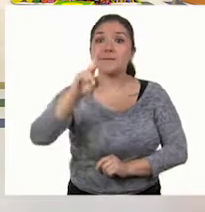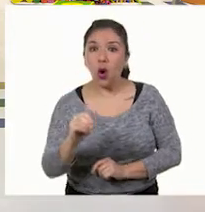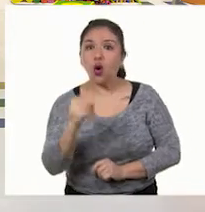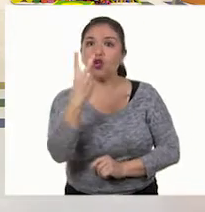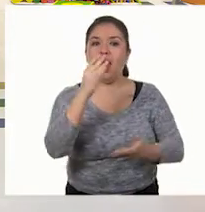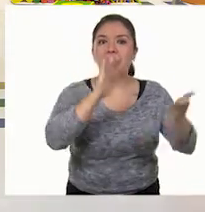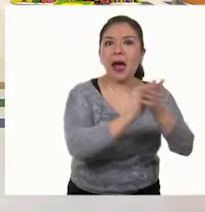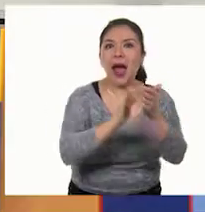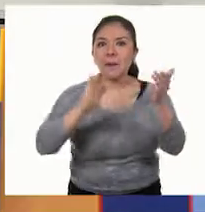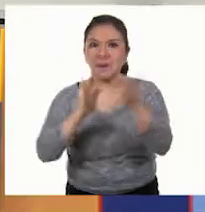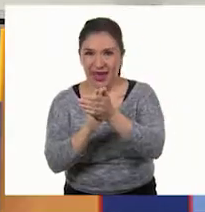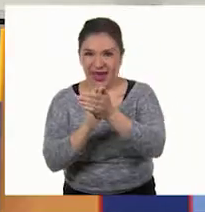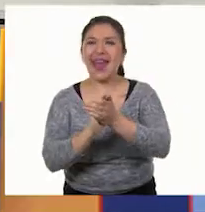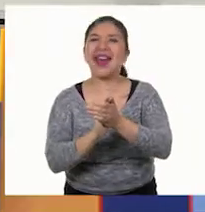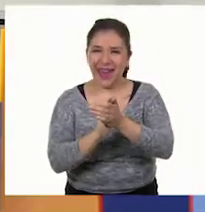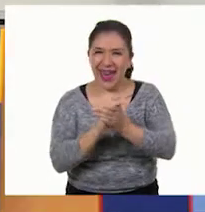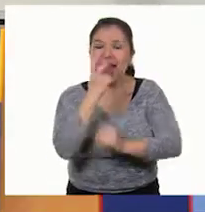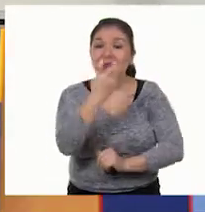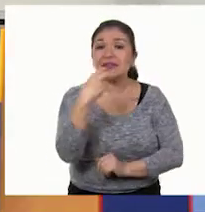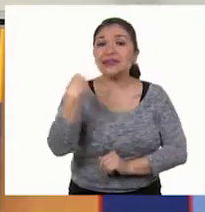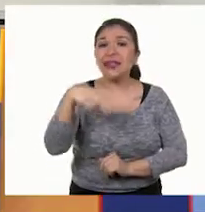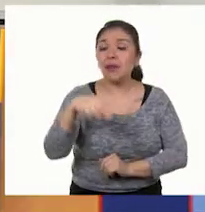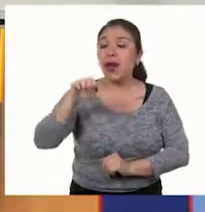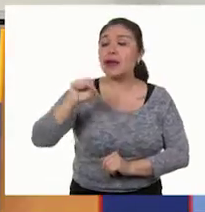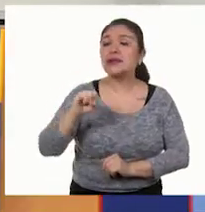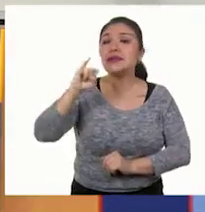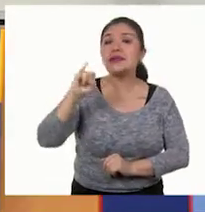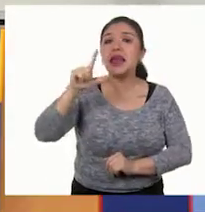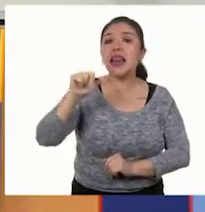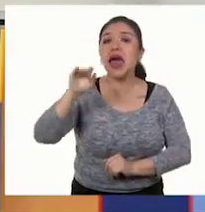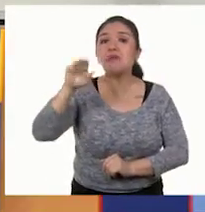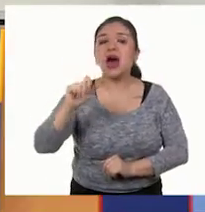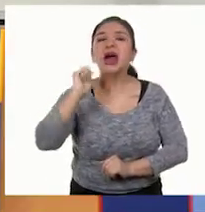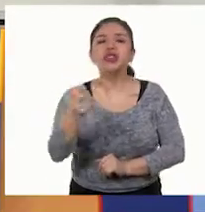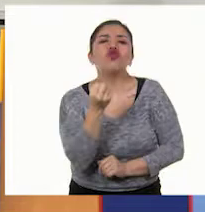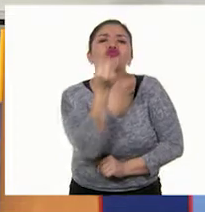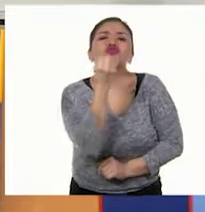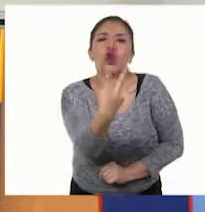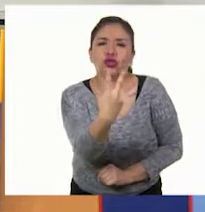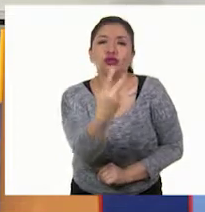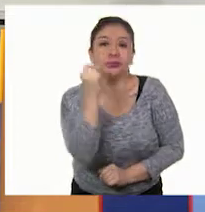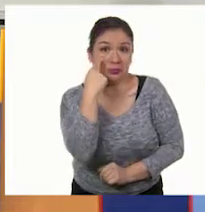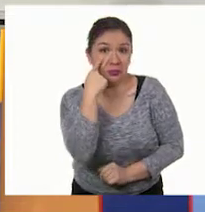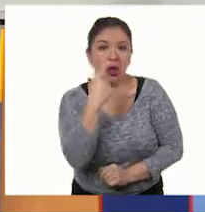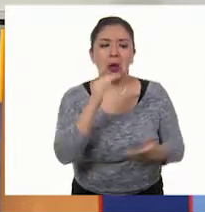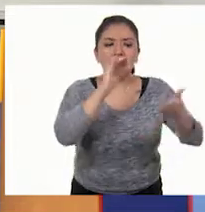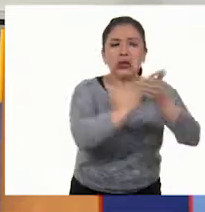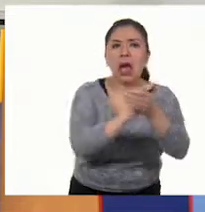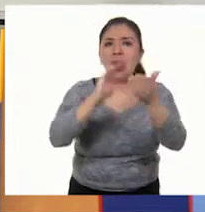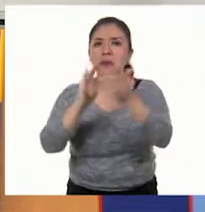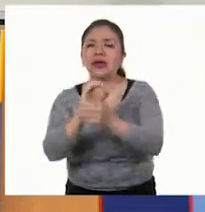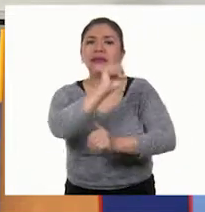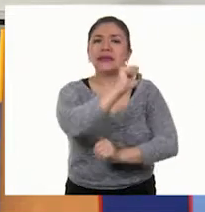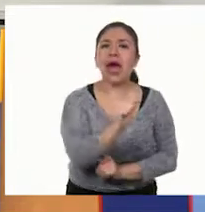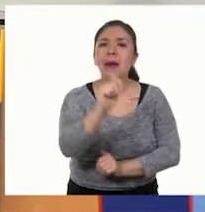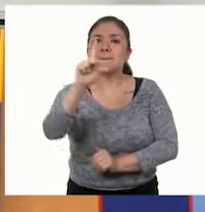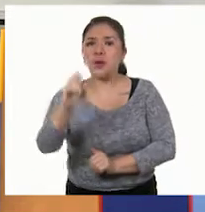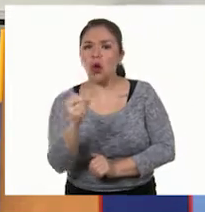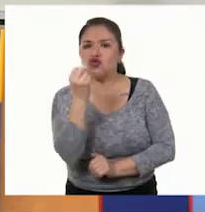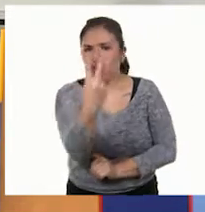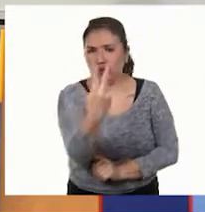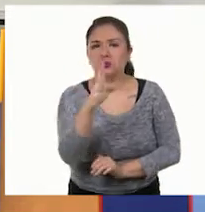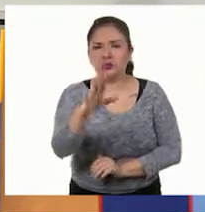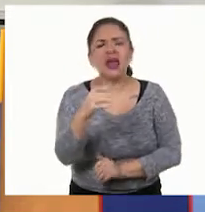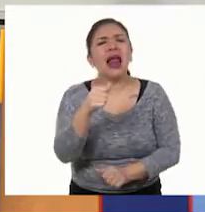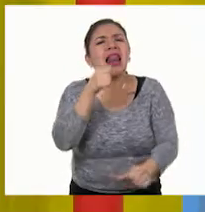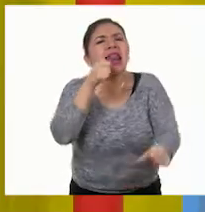sa-po. Bien, esas son las sílabas, que son dos, porque dimos dos aplausos. Pero ¿cuántas letras